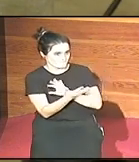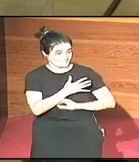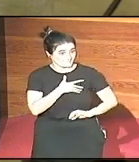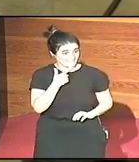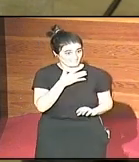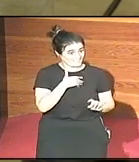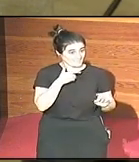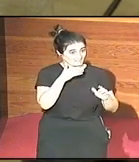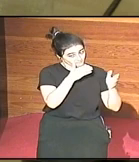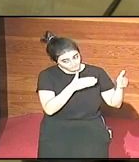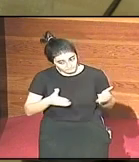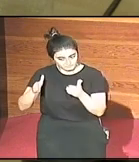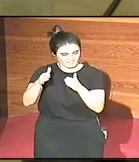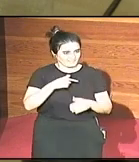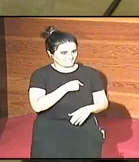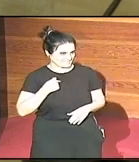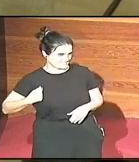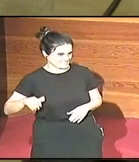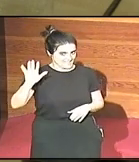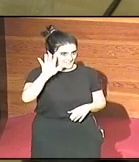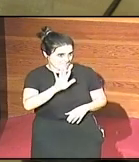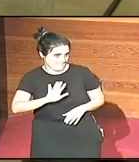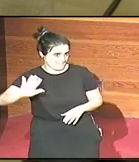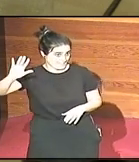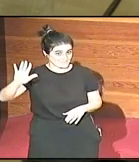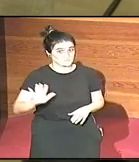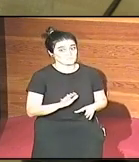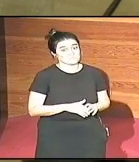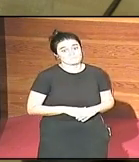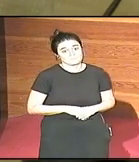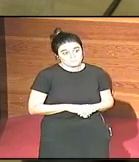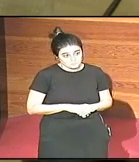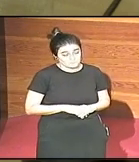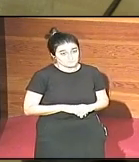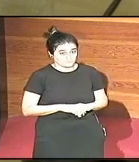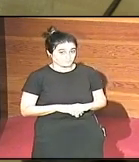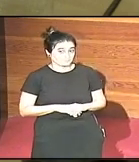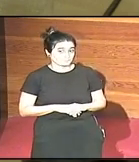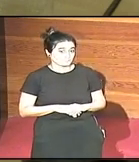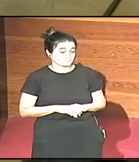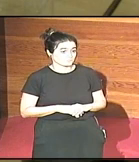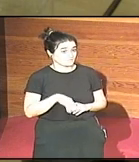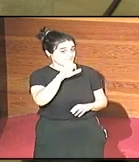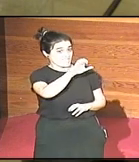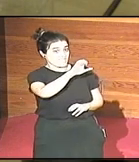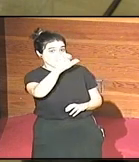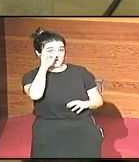China y hacia Pacífico. Y es cierto que la guerra en Europa